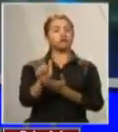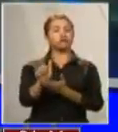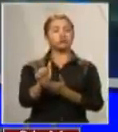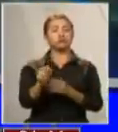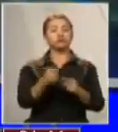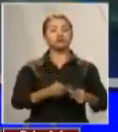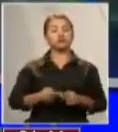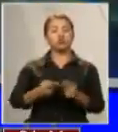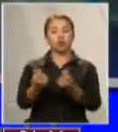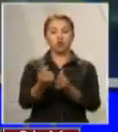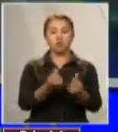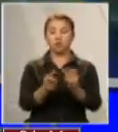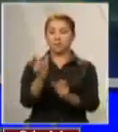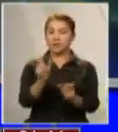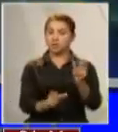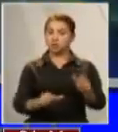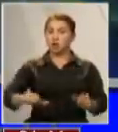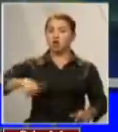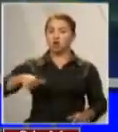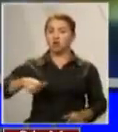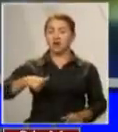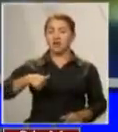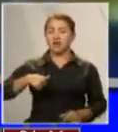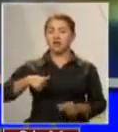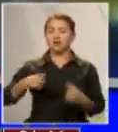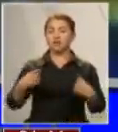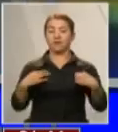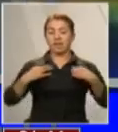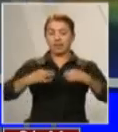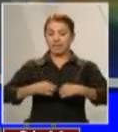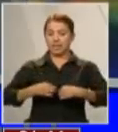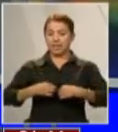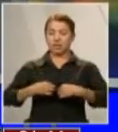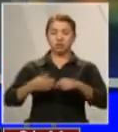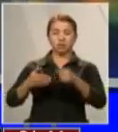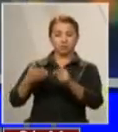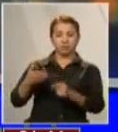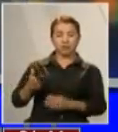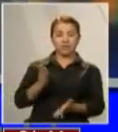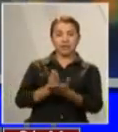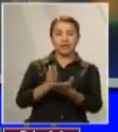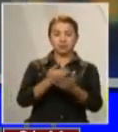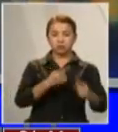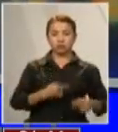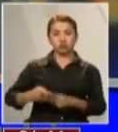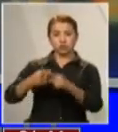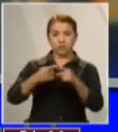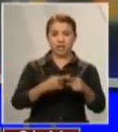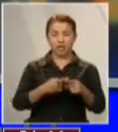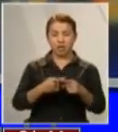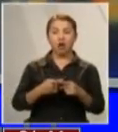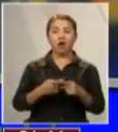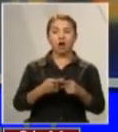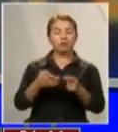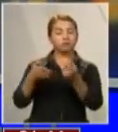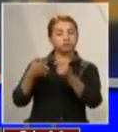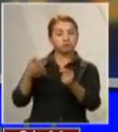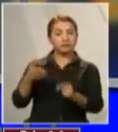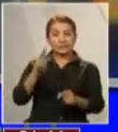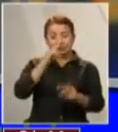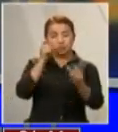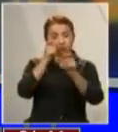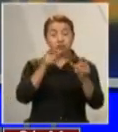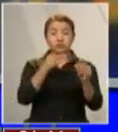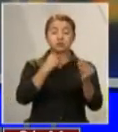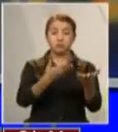socioeconómicos, personas jóvenes que estaban vestidas de cierta manera, que eran de una determinada clase social. cuando se hacía de esa manera, sin ningún control, eso